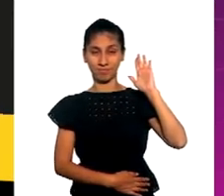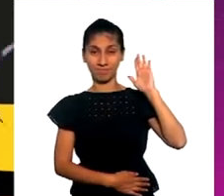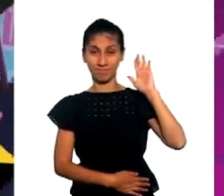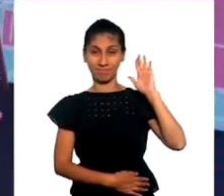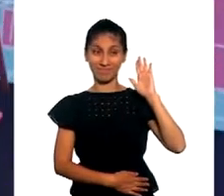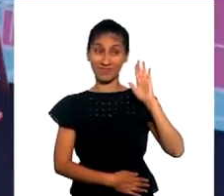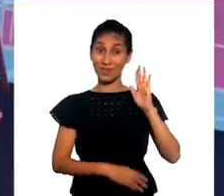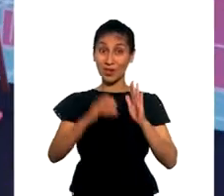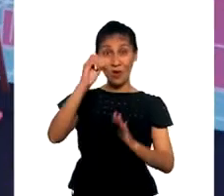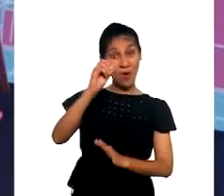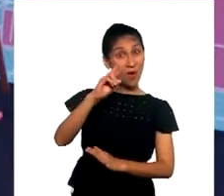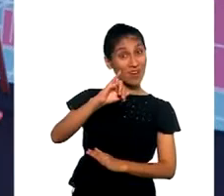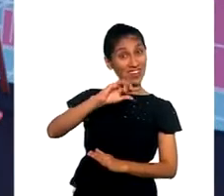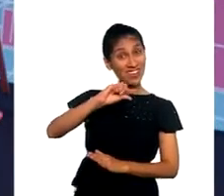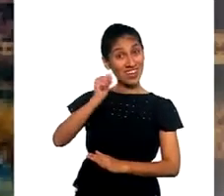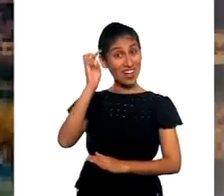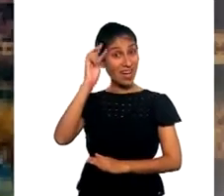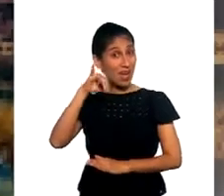origamis